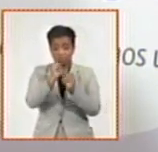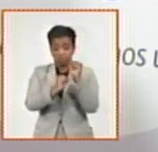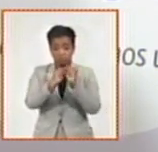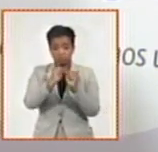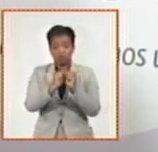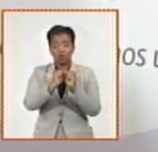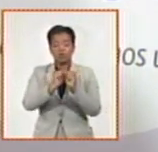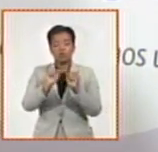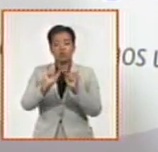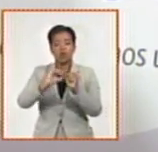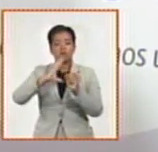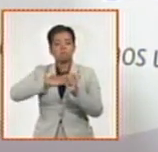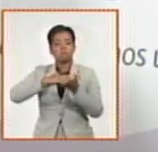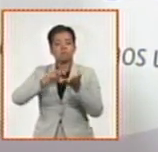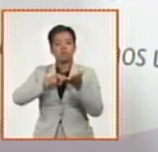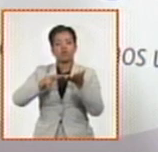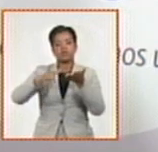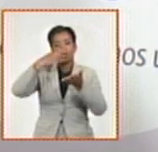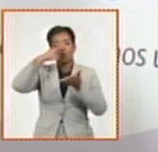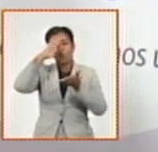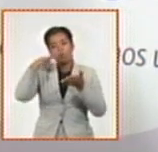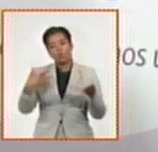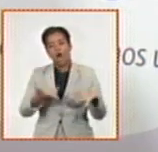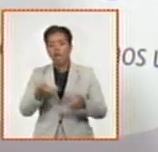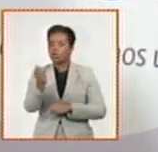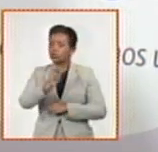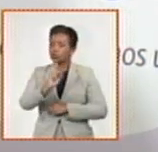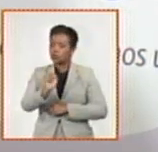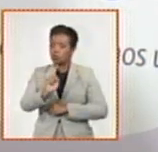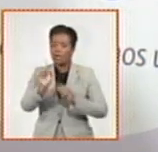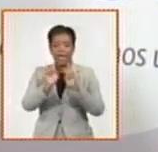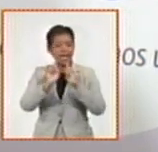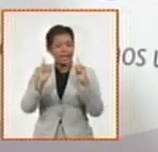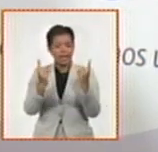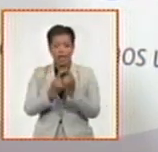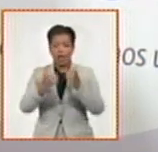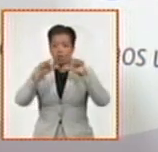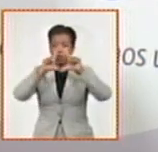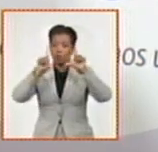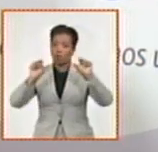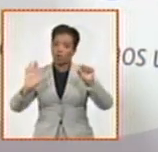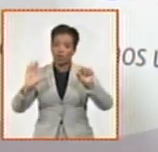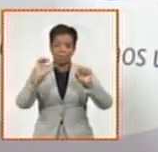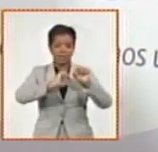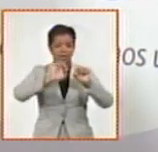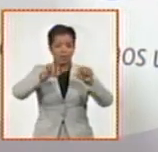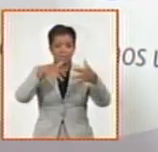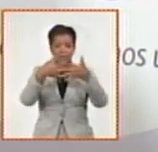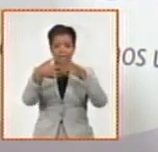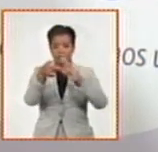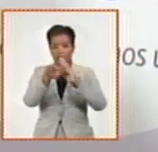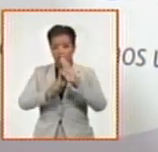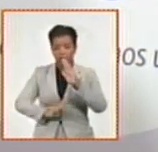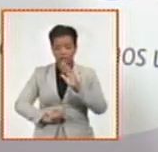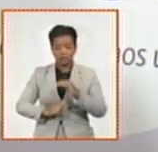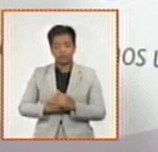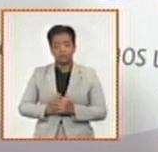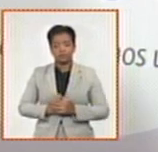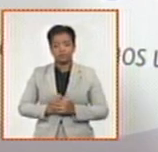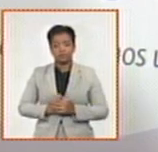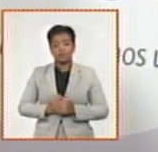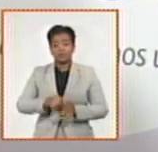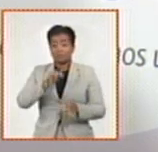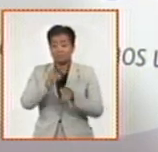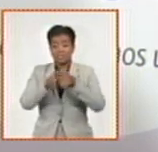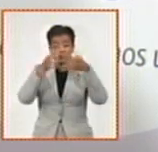país. El sistema cubano es un sistema interconectado a nivel nacional, y toda la generación que se